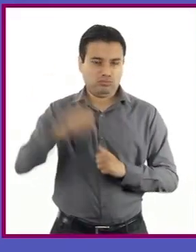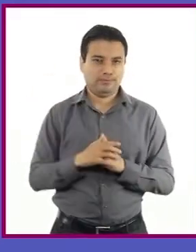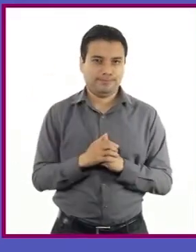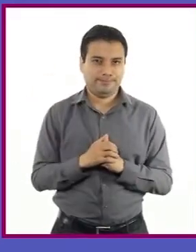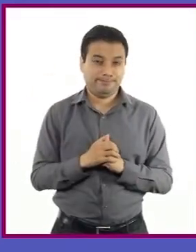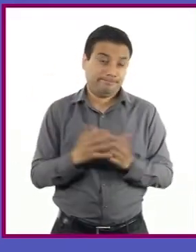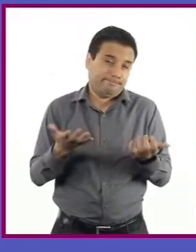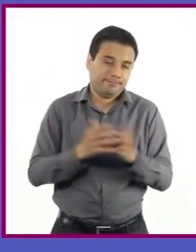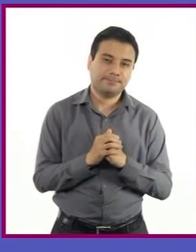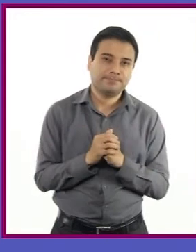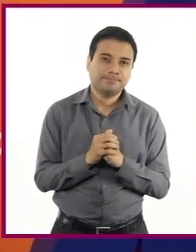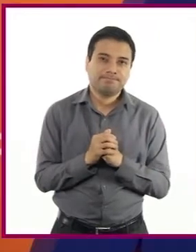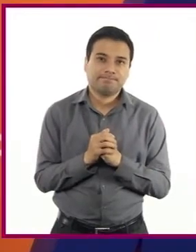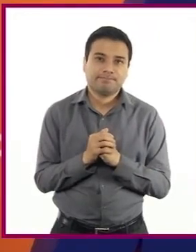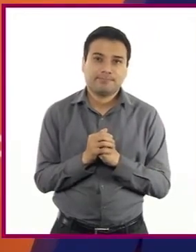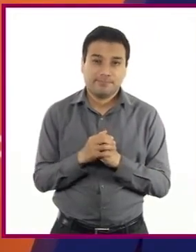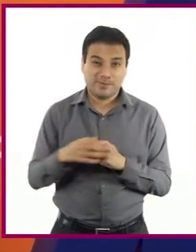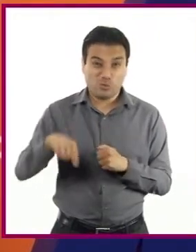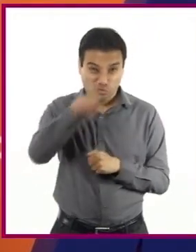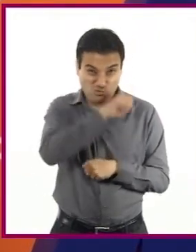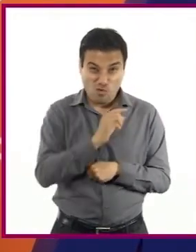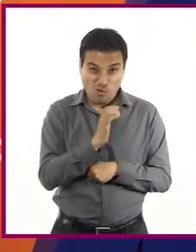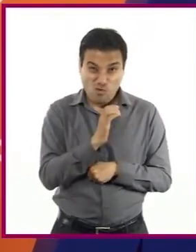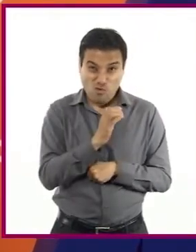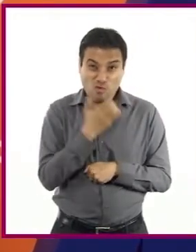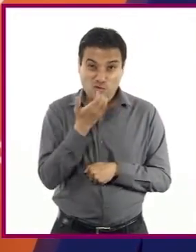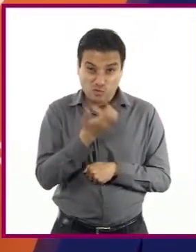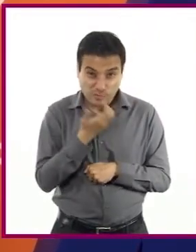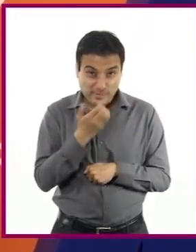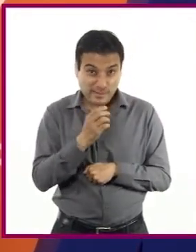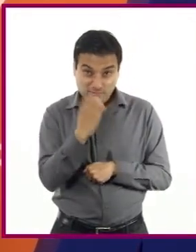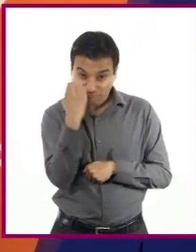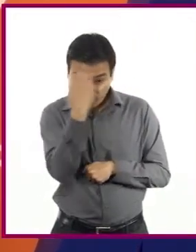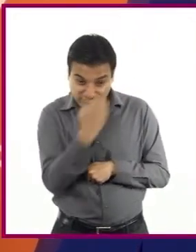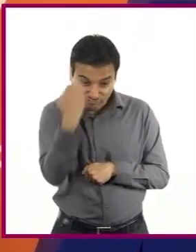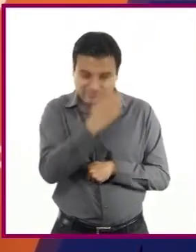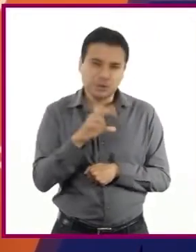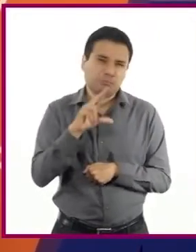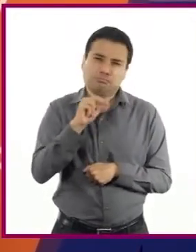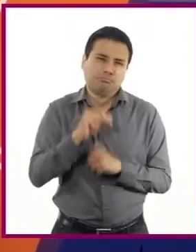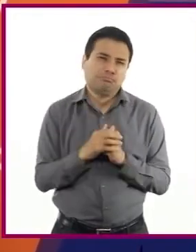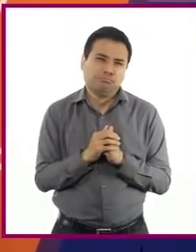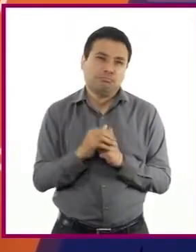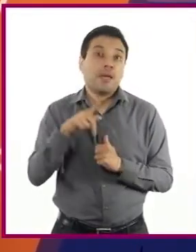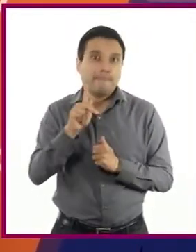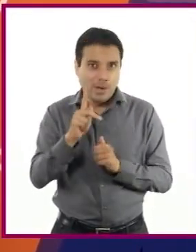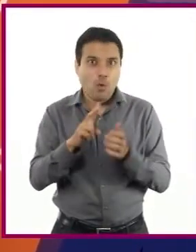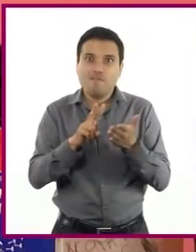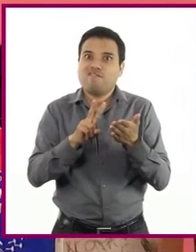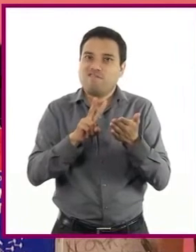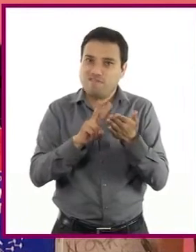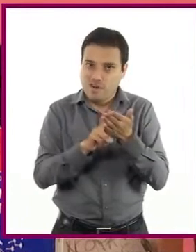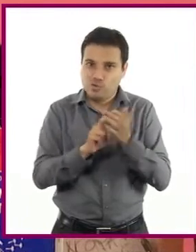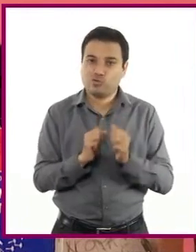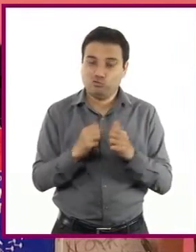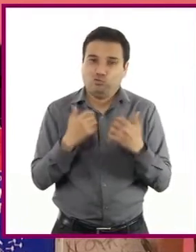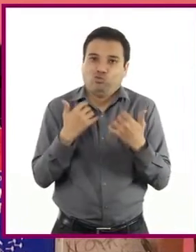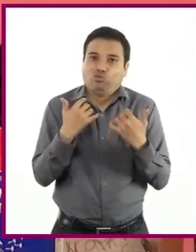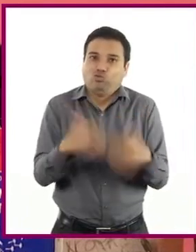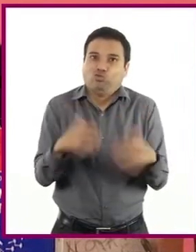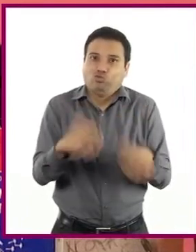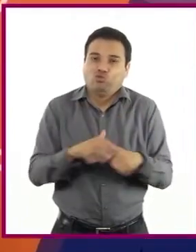Generalmente, no nos detenemos a observar estos elementos, pero añaden valiosa información a la definición del